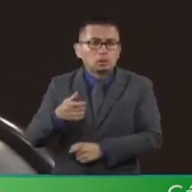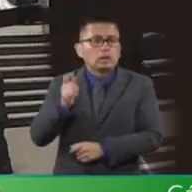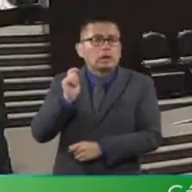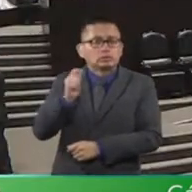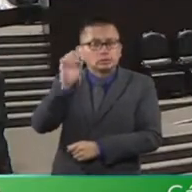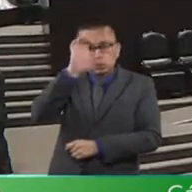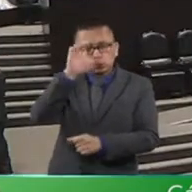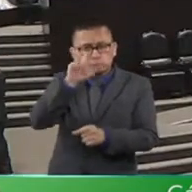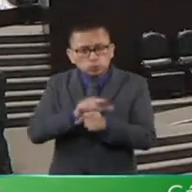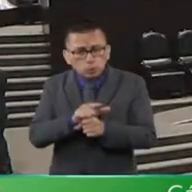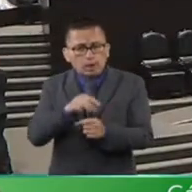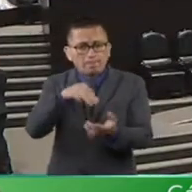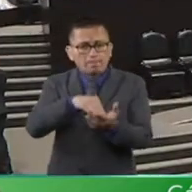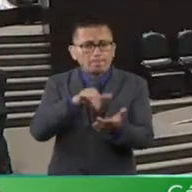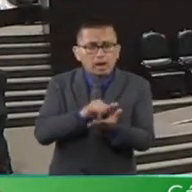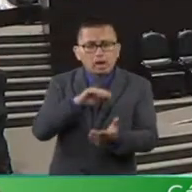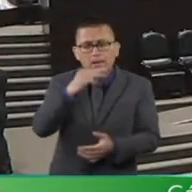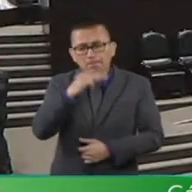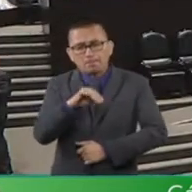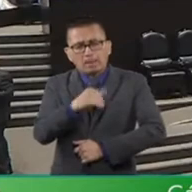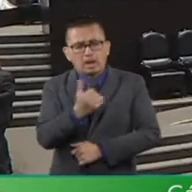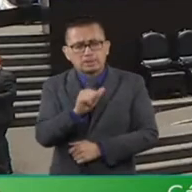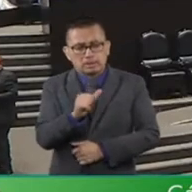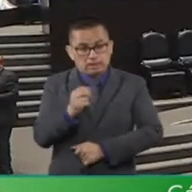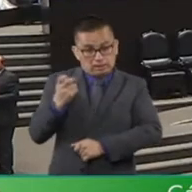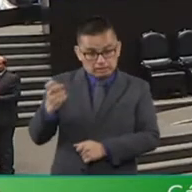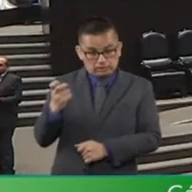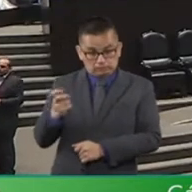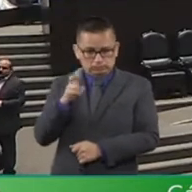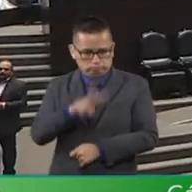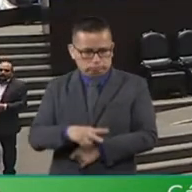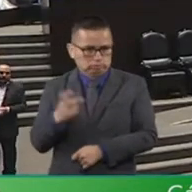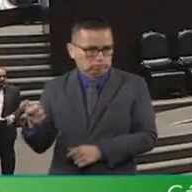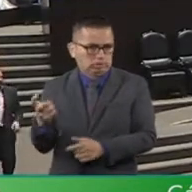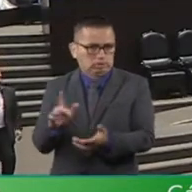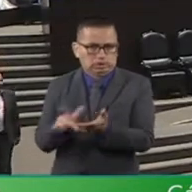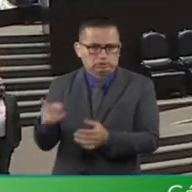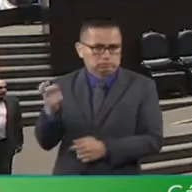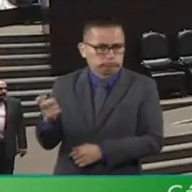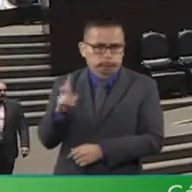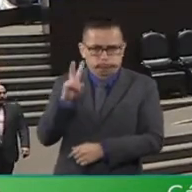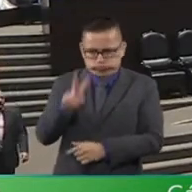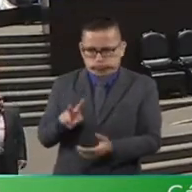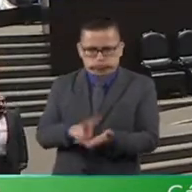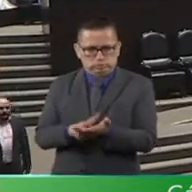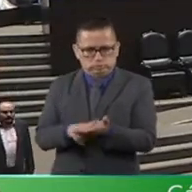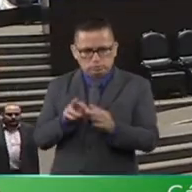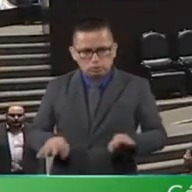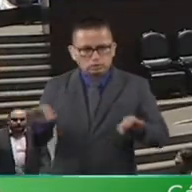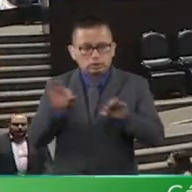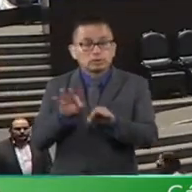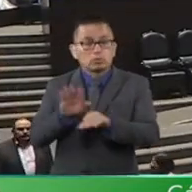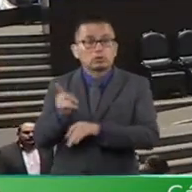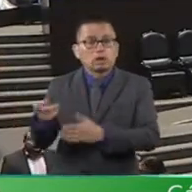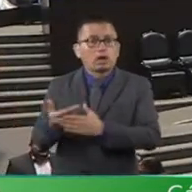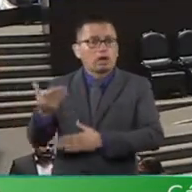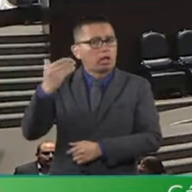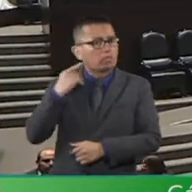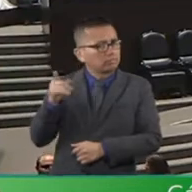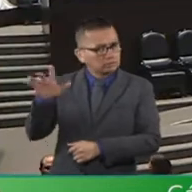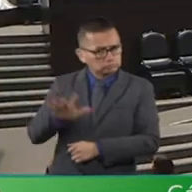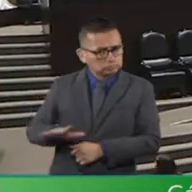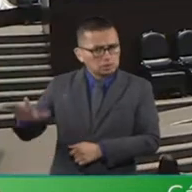sino de los cuales también podríamos entender la resistencia que durante los siglos mantuvieron